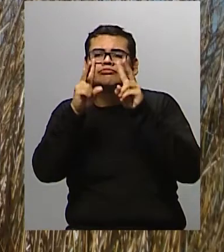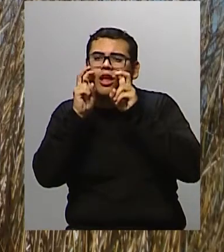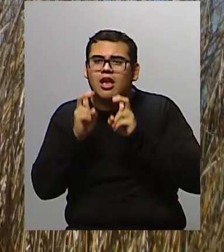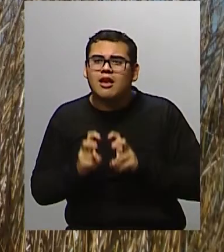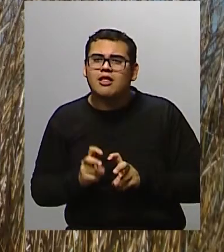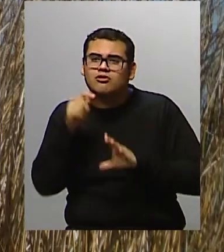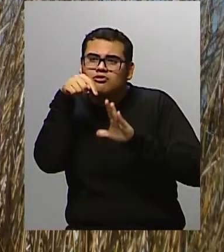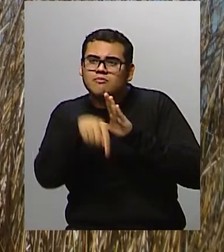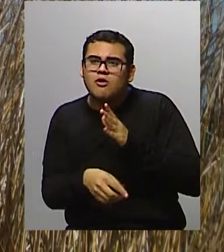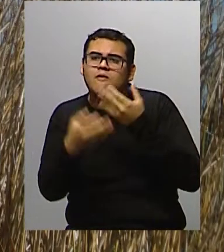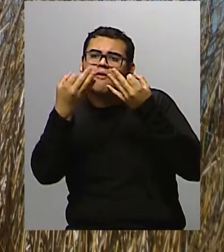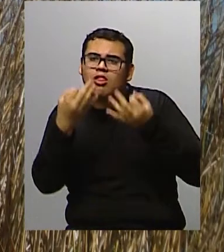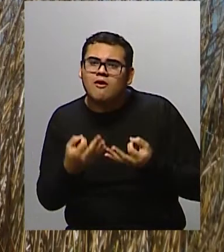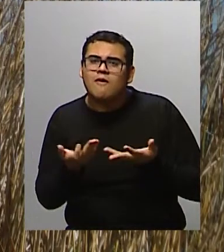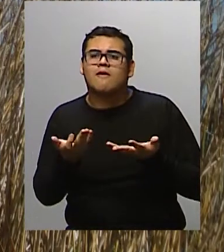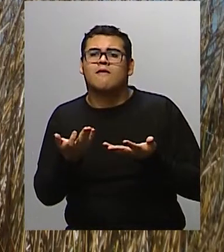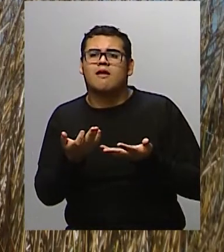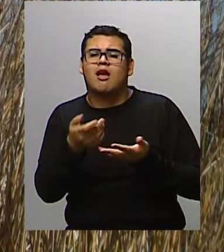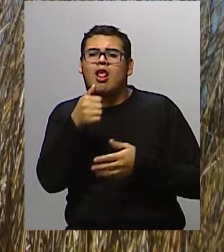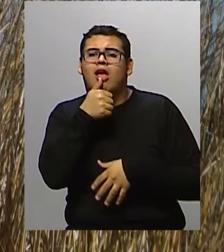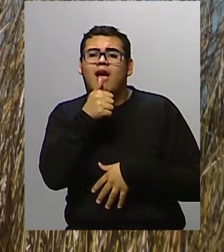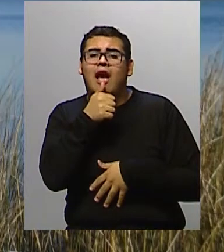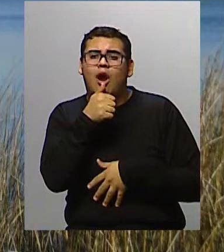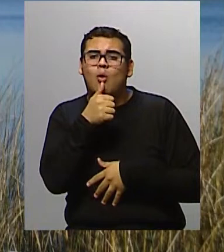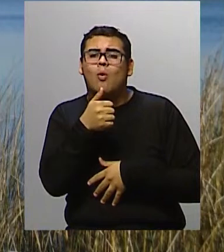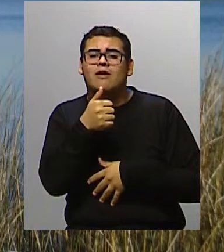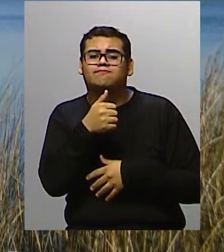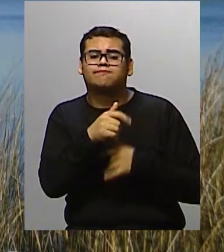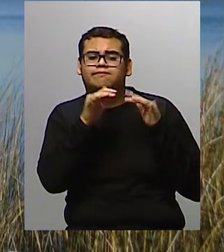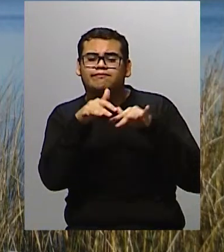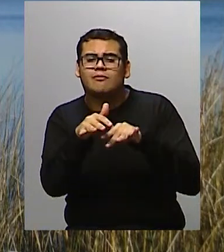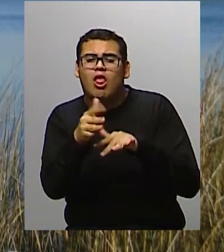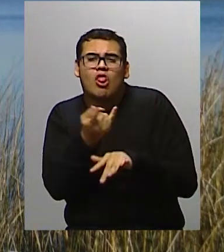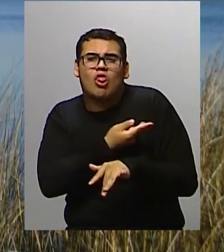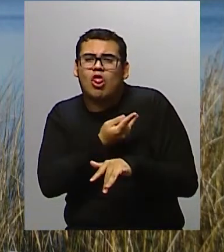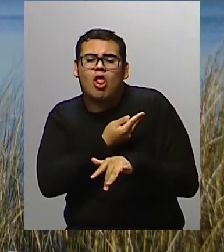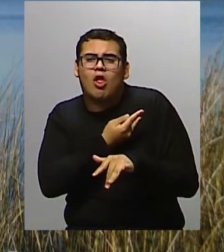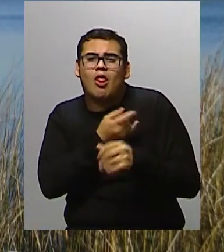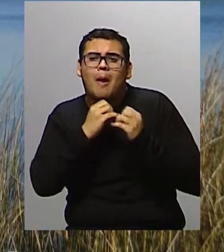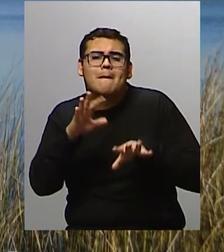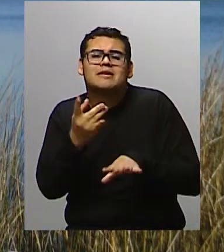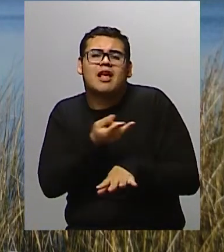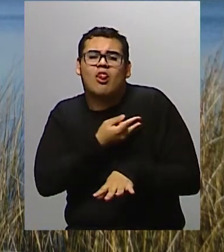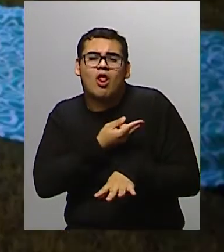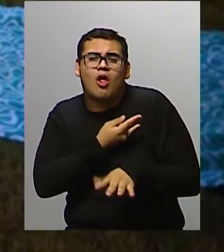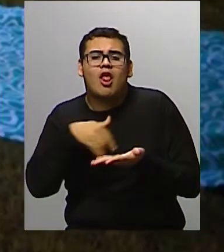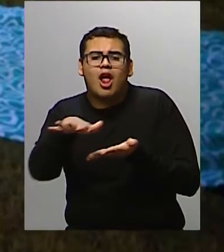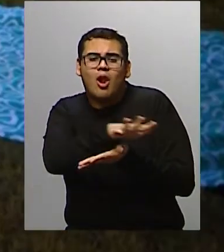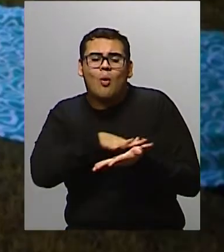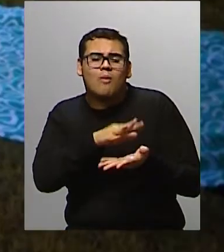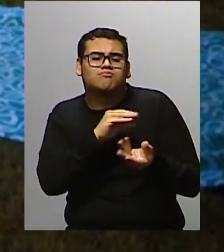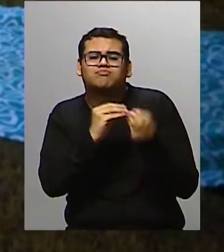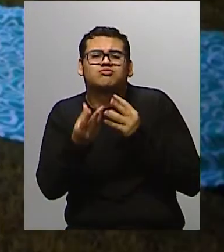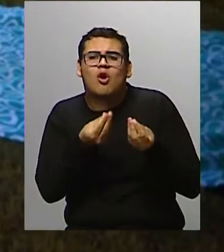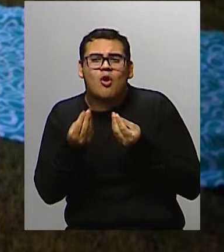saber qué le está pasando, saber cuáles son las fuentes de agua que lo alimentan, y qué está pasando con esas fuentes de agua, y bueno, y ponerse